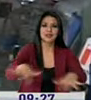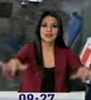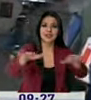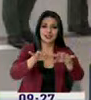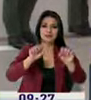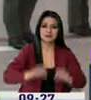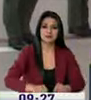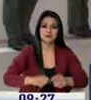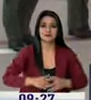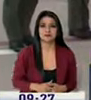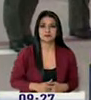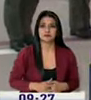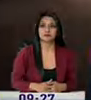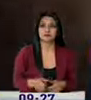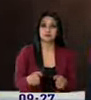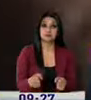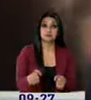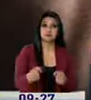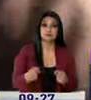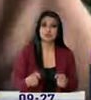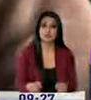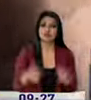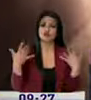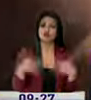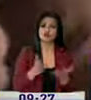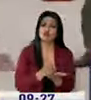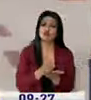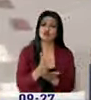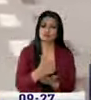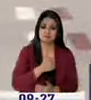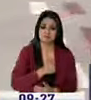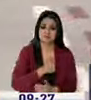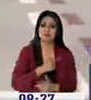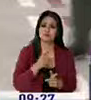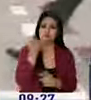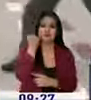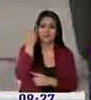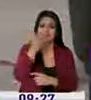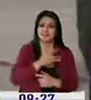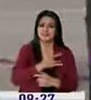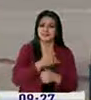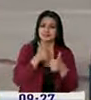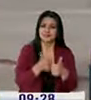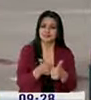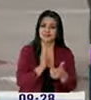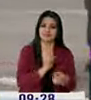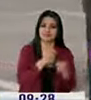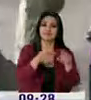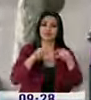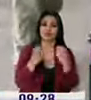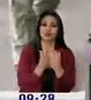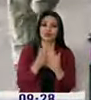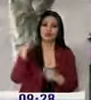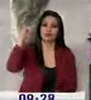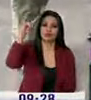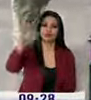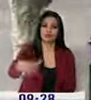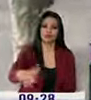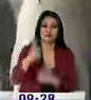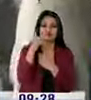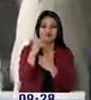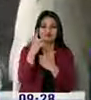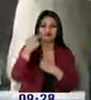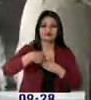con nuestra sociedad. Ser piloto es una carrera de vocación. Las dos mujeres se suman al grupo de transporte de la Fuerza